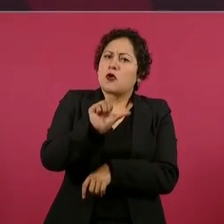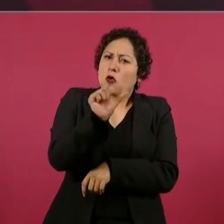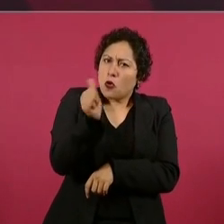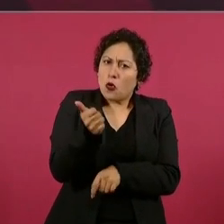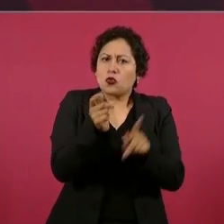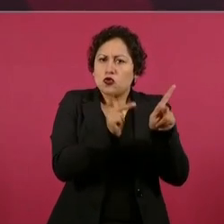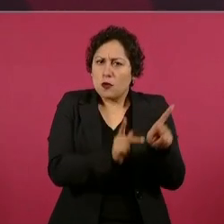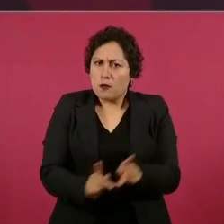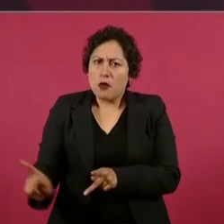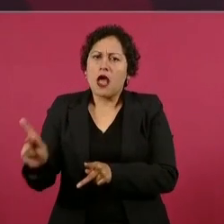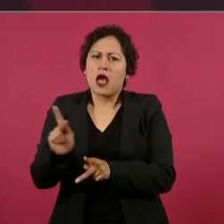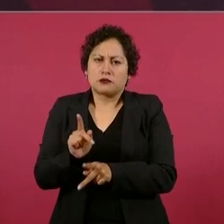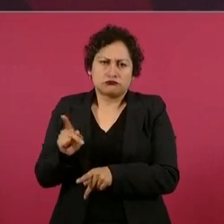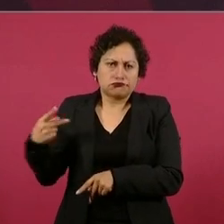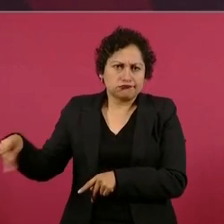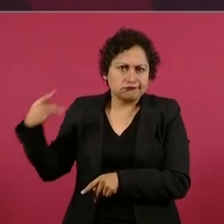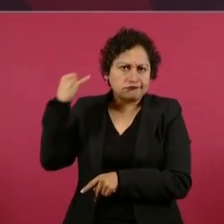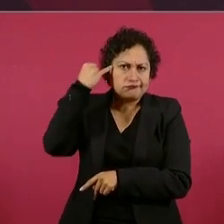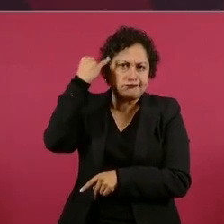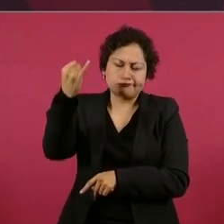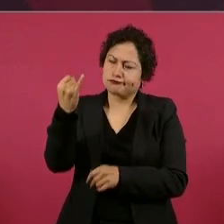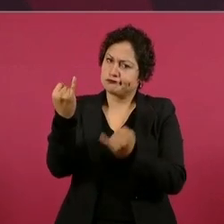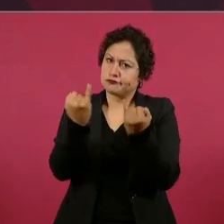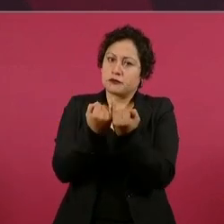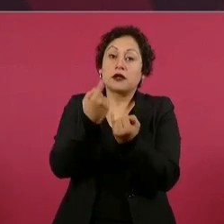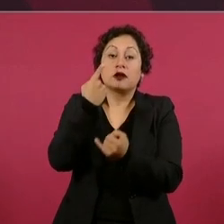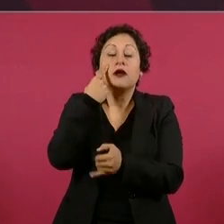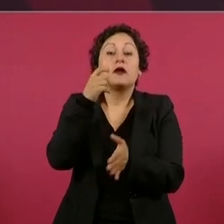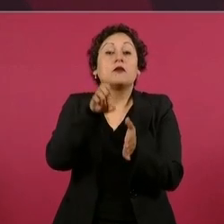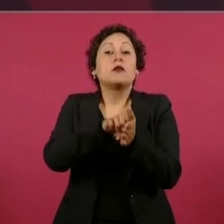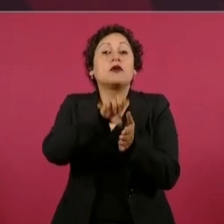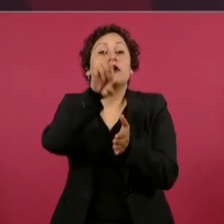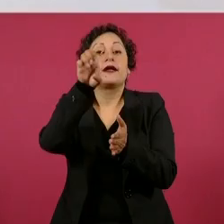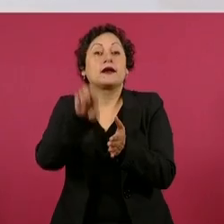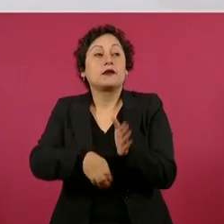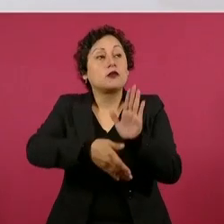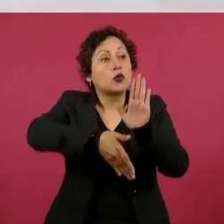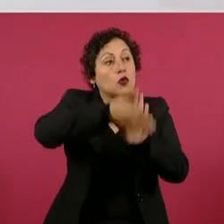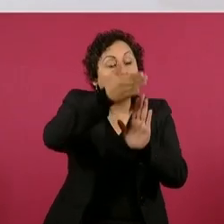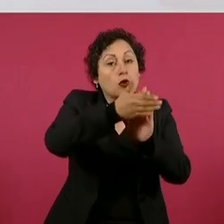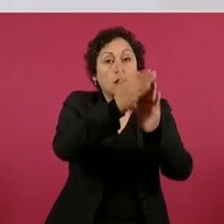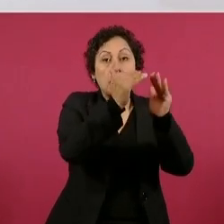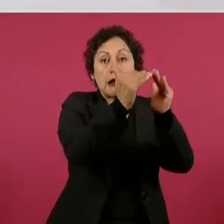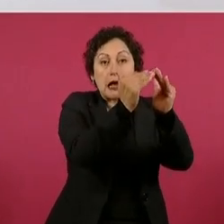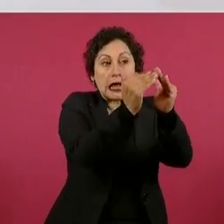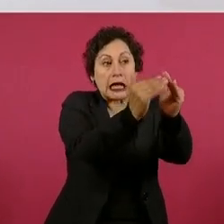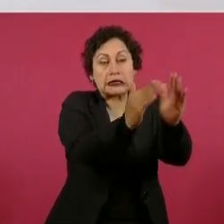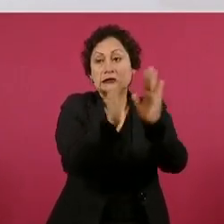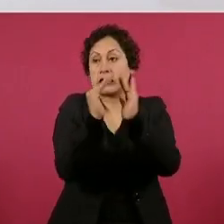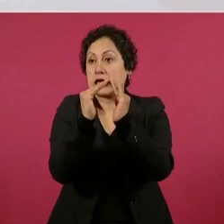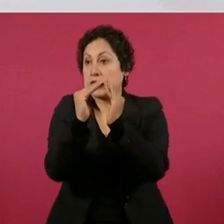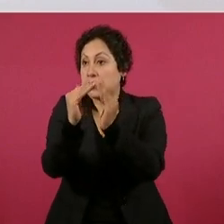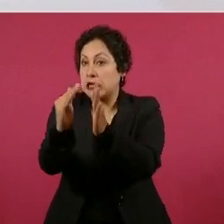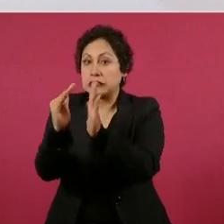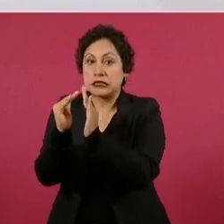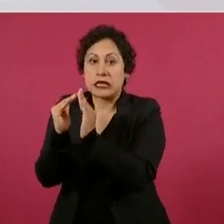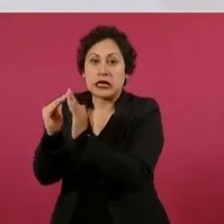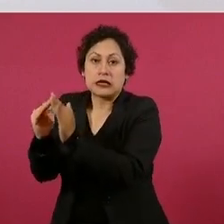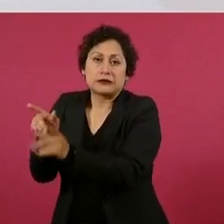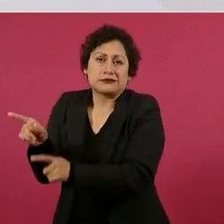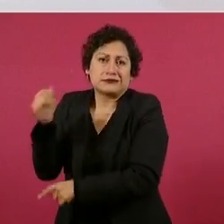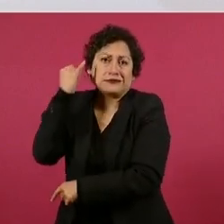que tiene, lo de vivienda, lo de construcción de muchísimas